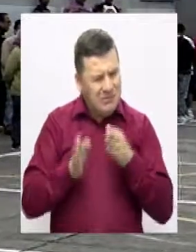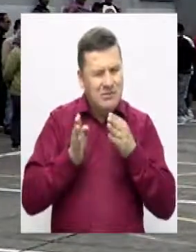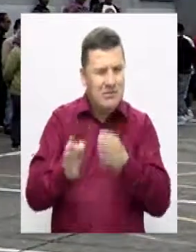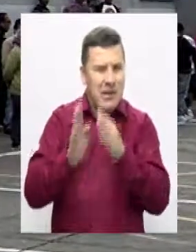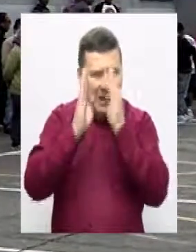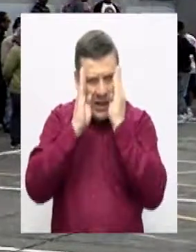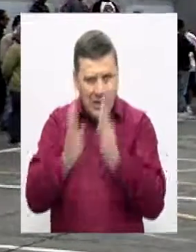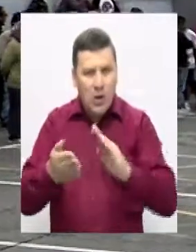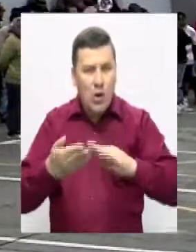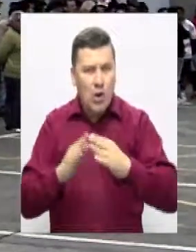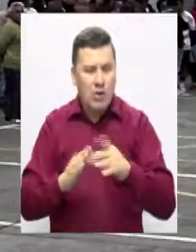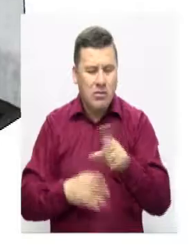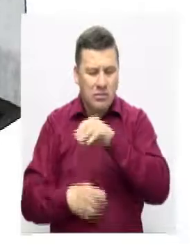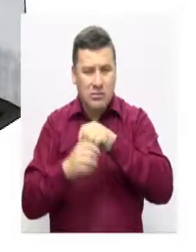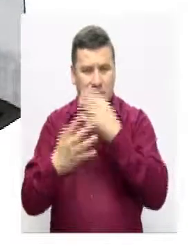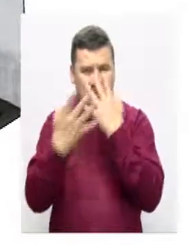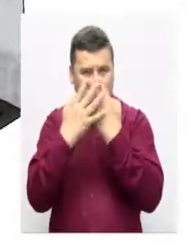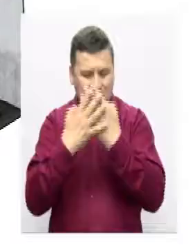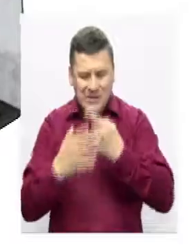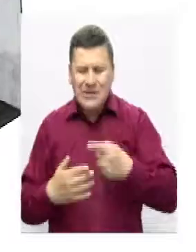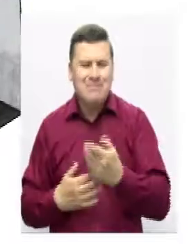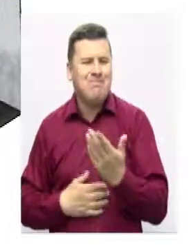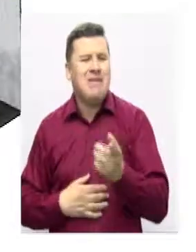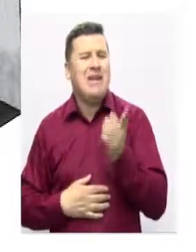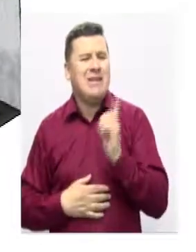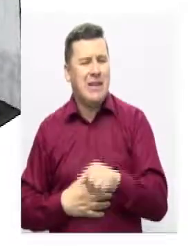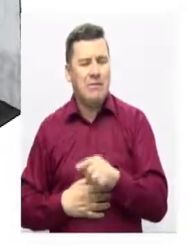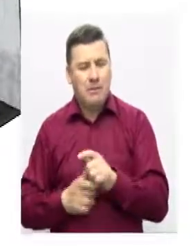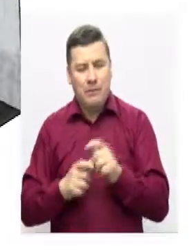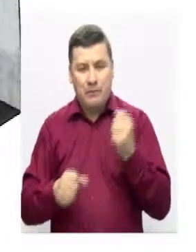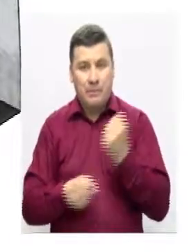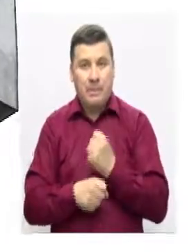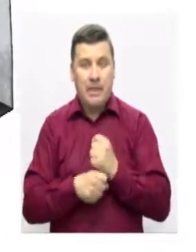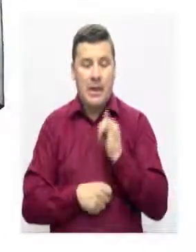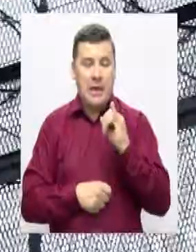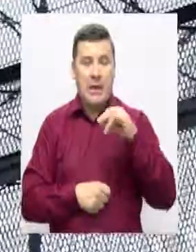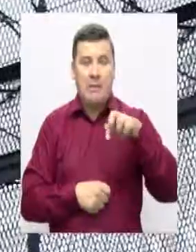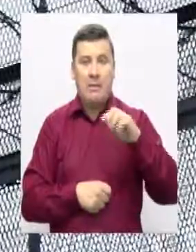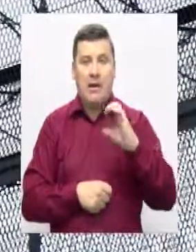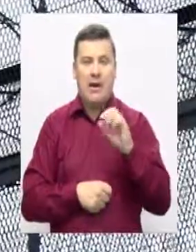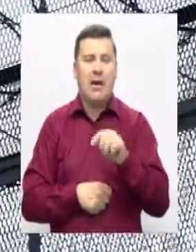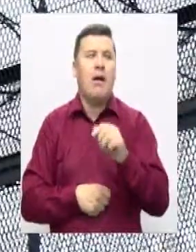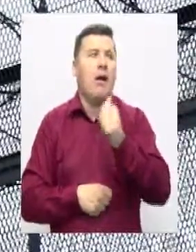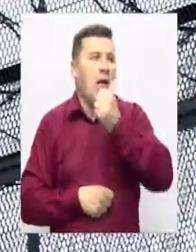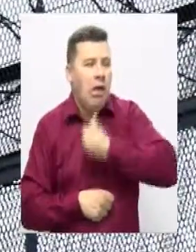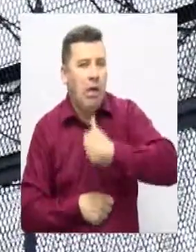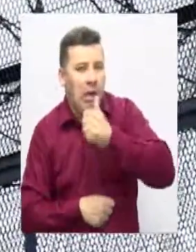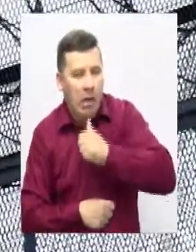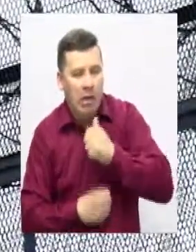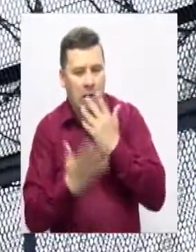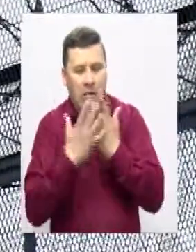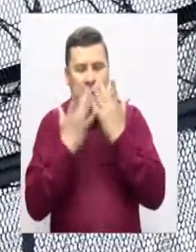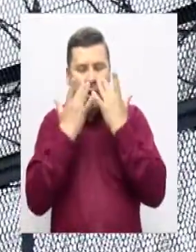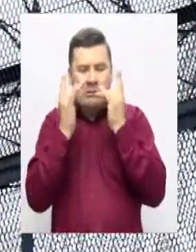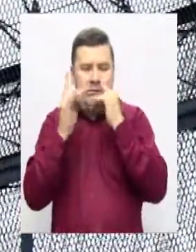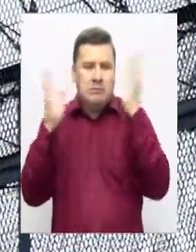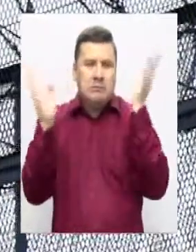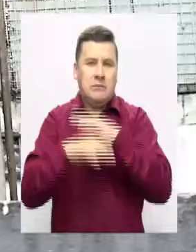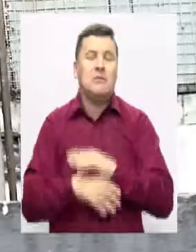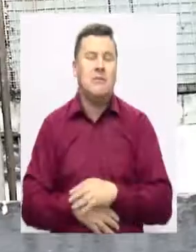a atender a la población interna de las cárceles, también los empleados del IMPEC están sometidos a condiciones deplorables.